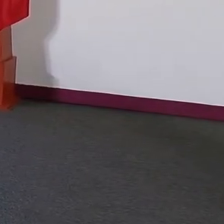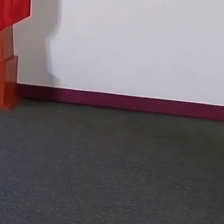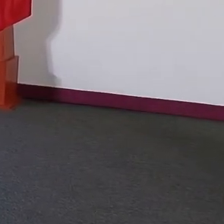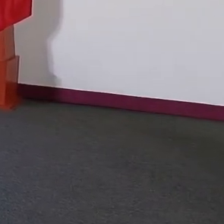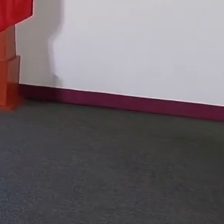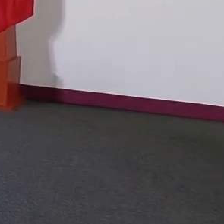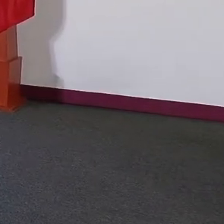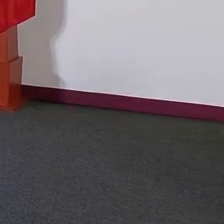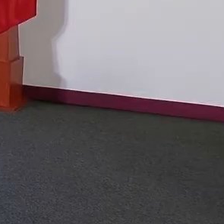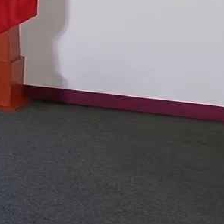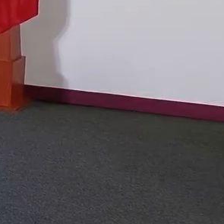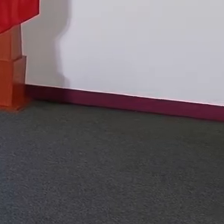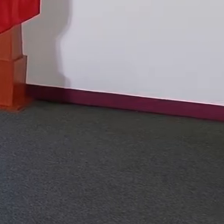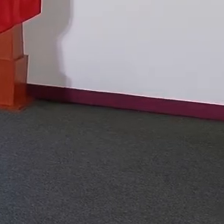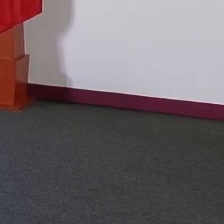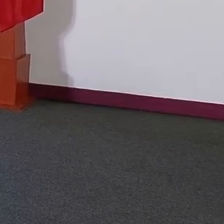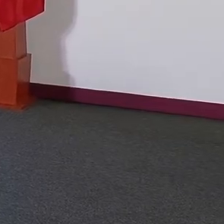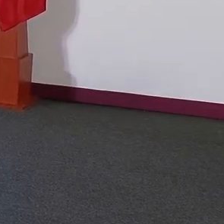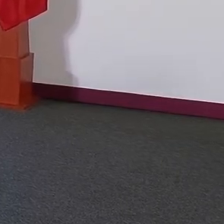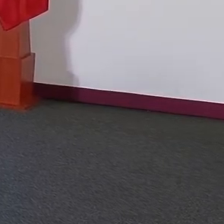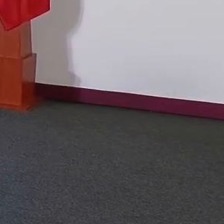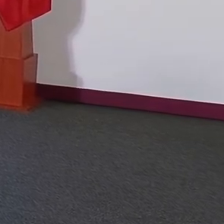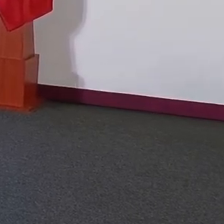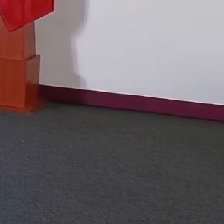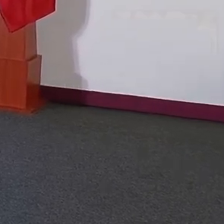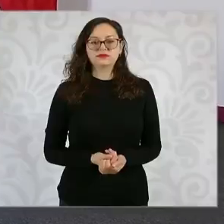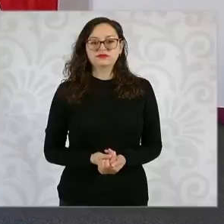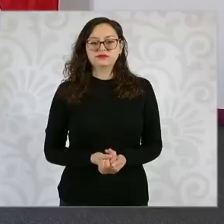Buenos días. ¿Cómo están?